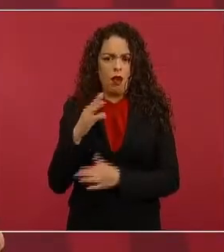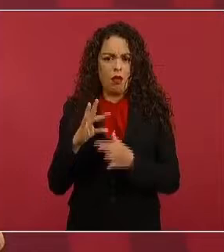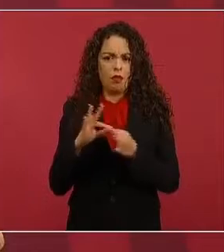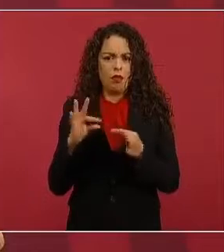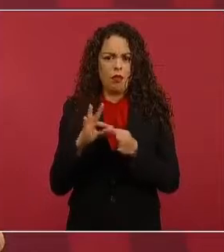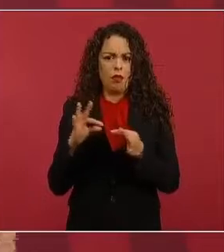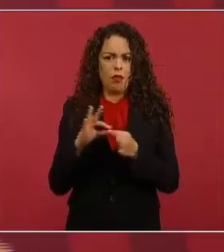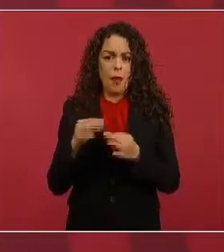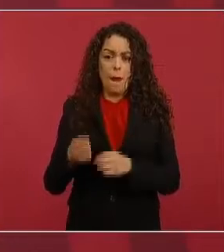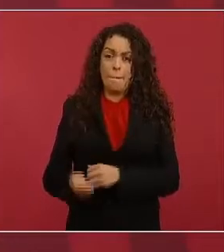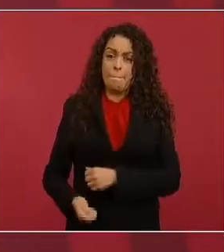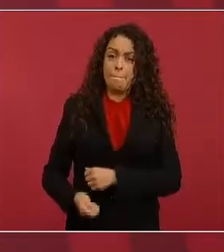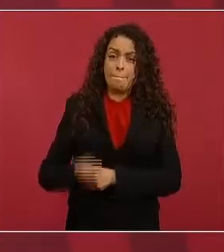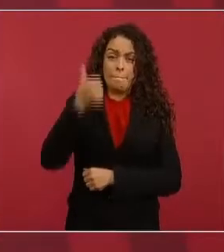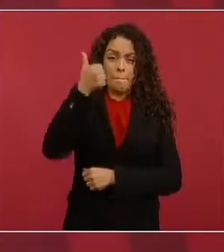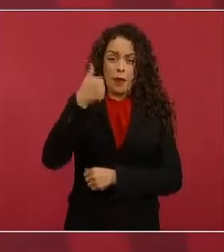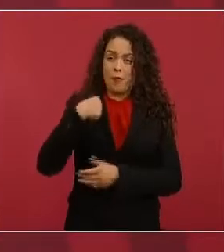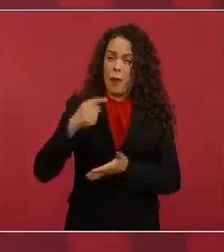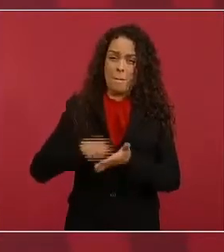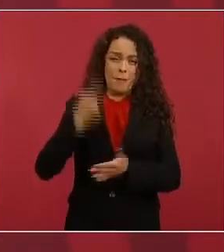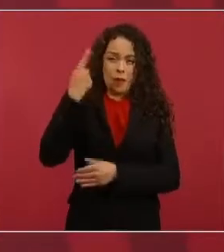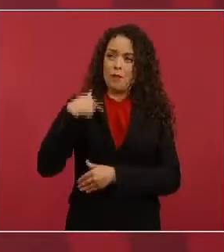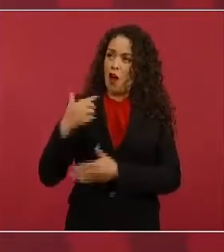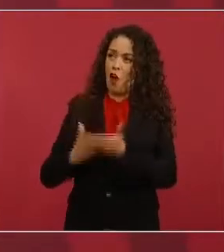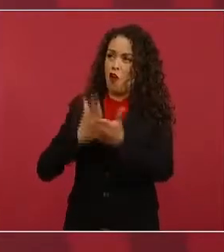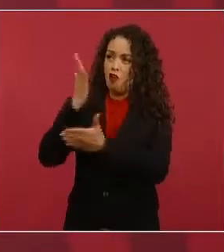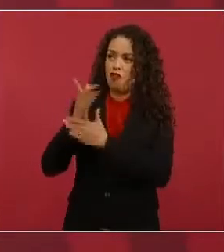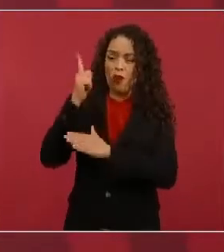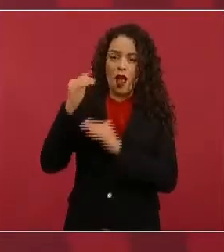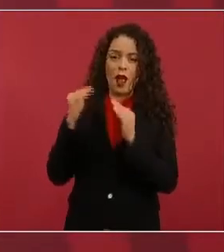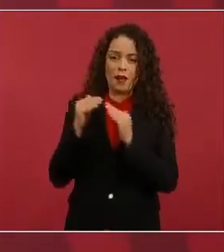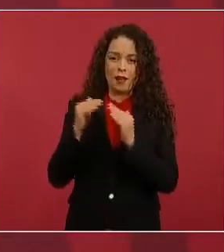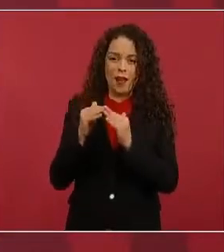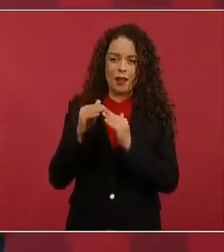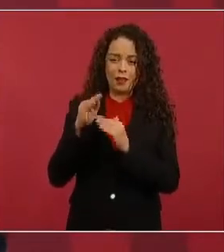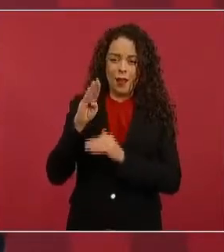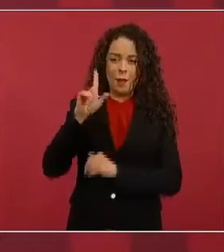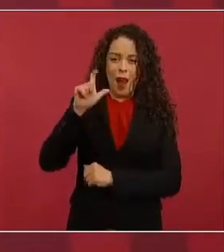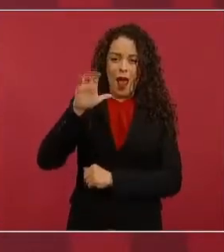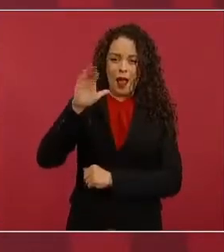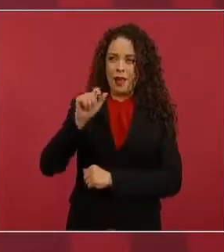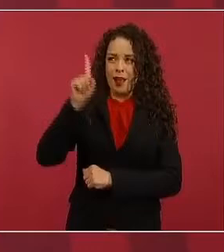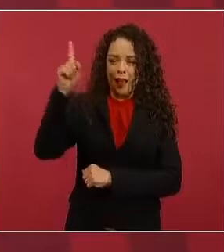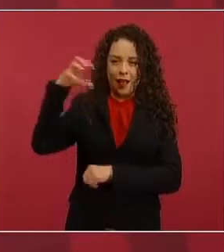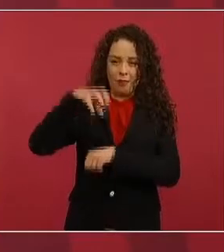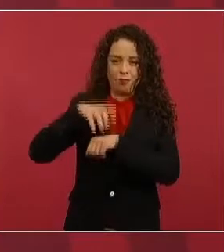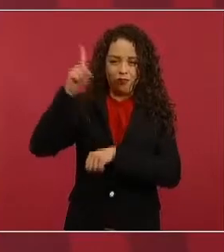cuando fui la primera vez a la Casa Blanca, estaba el presidente Trump.